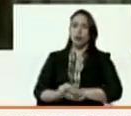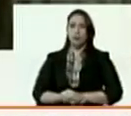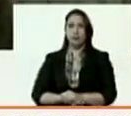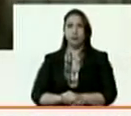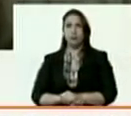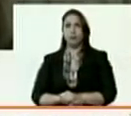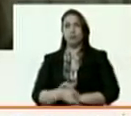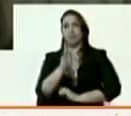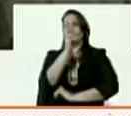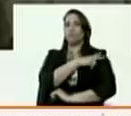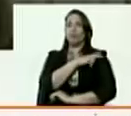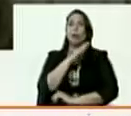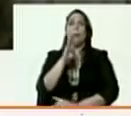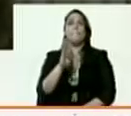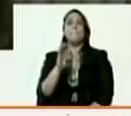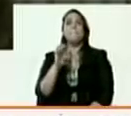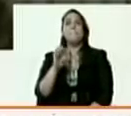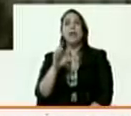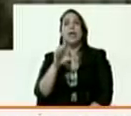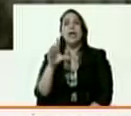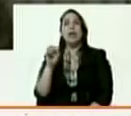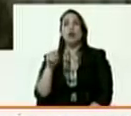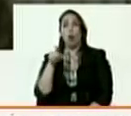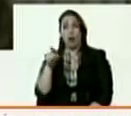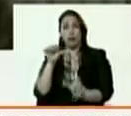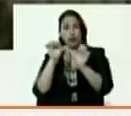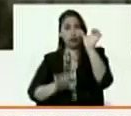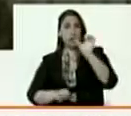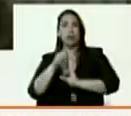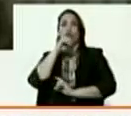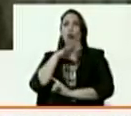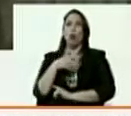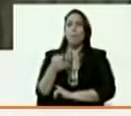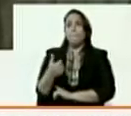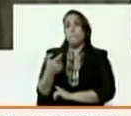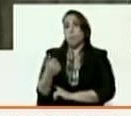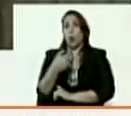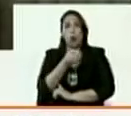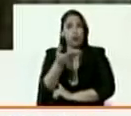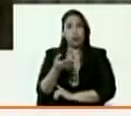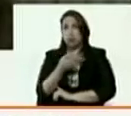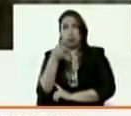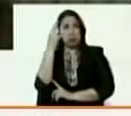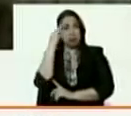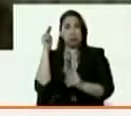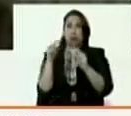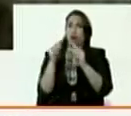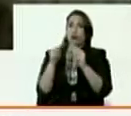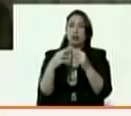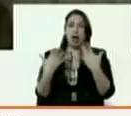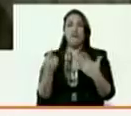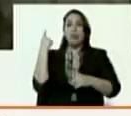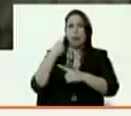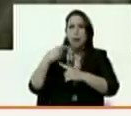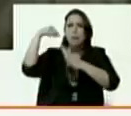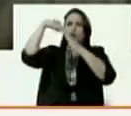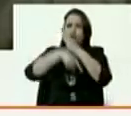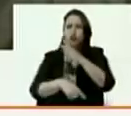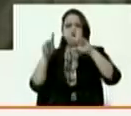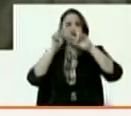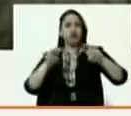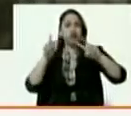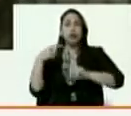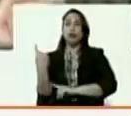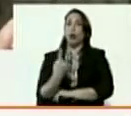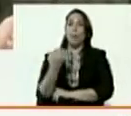por el general Bello. Detalles de la historia que muy pocos conocen y que hay que profundizar, porque no